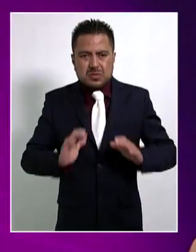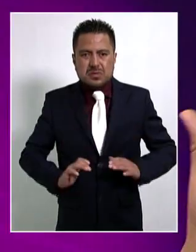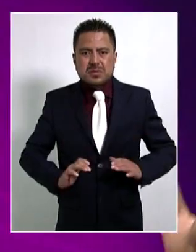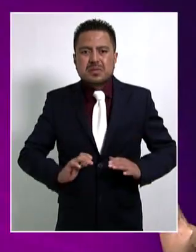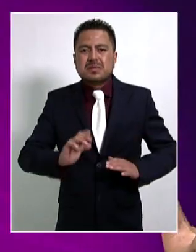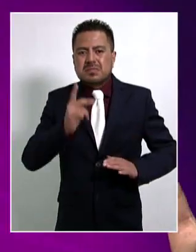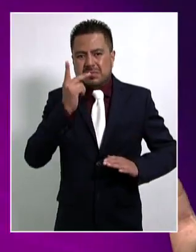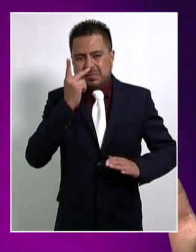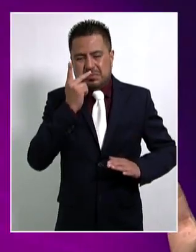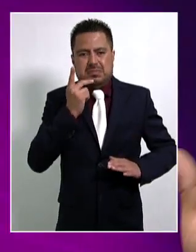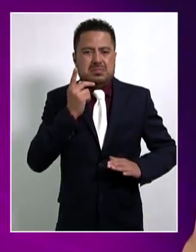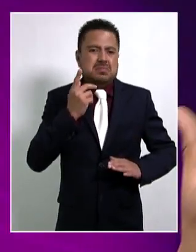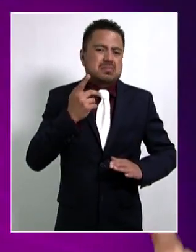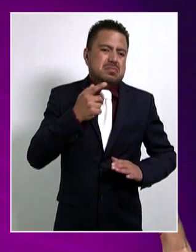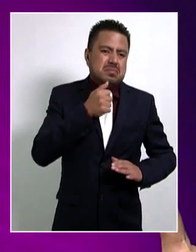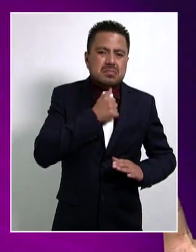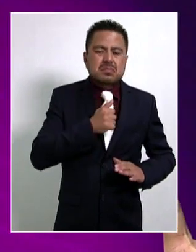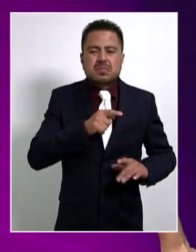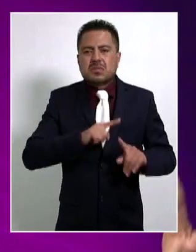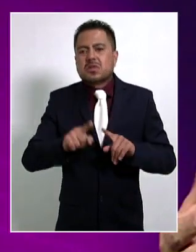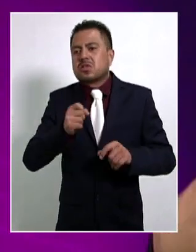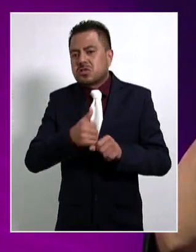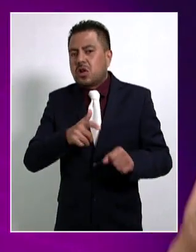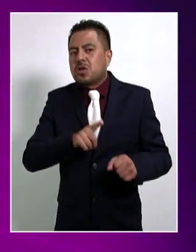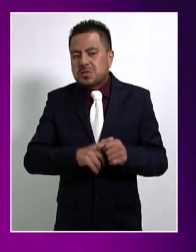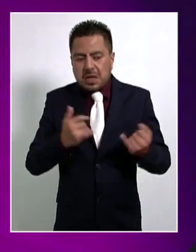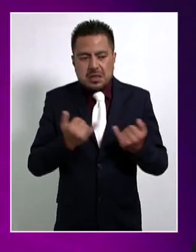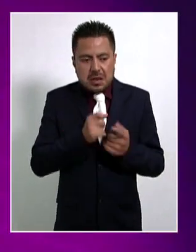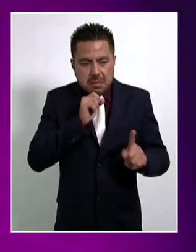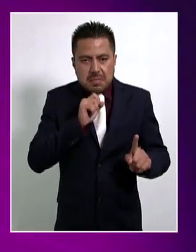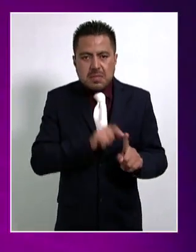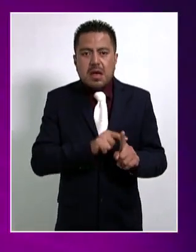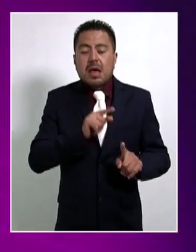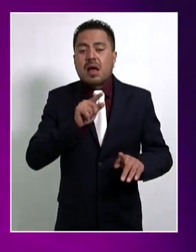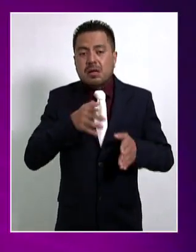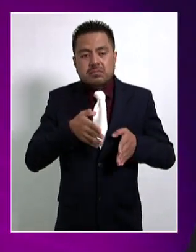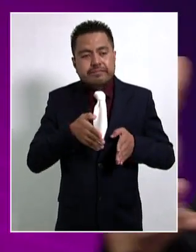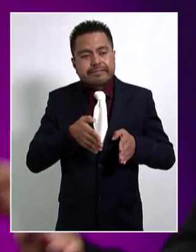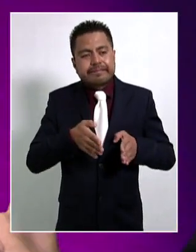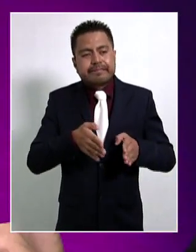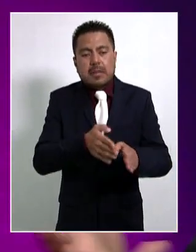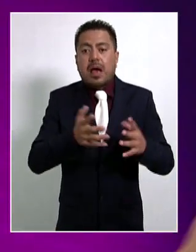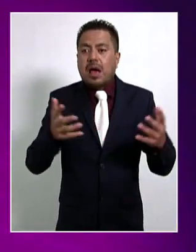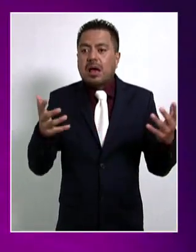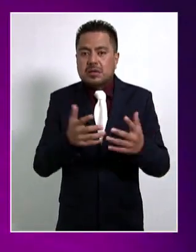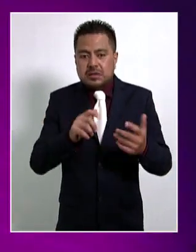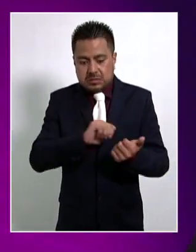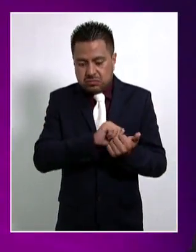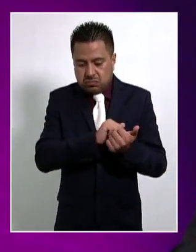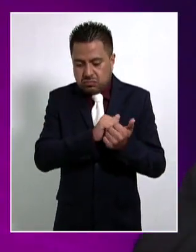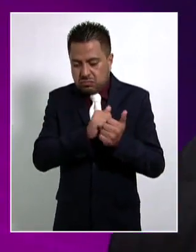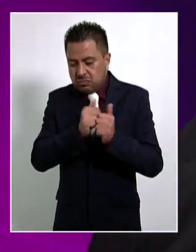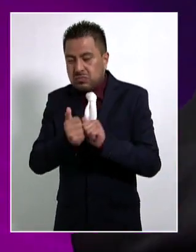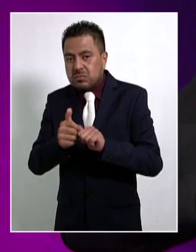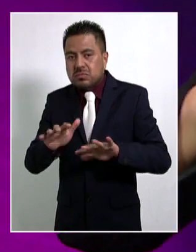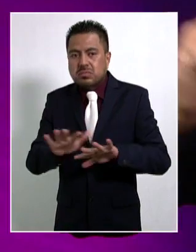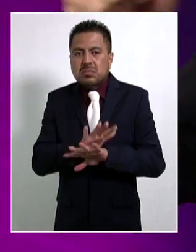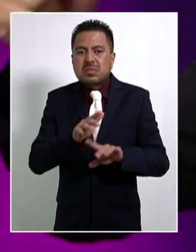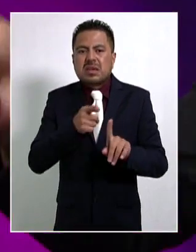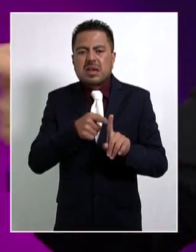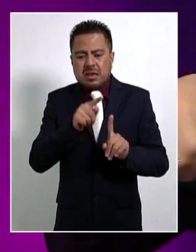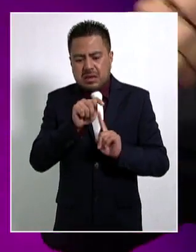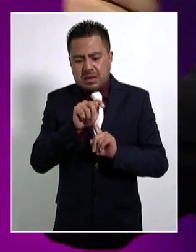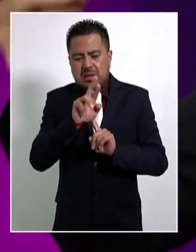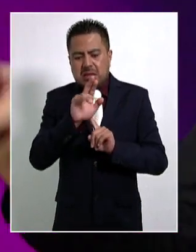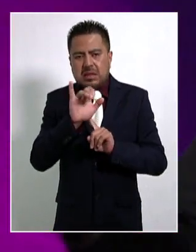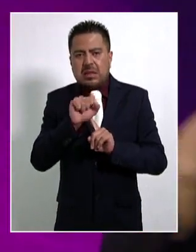genital, pero también por nuestra cuestión social, ¿no? Y este caminito, cuando hacemos esta transición, trans viene del prefijo del